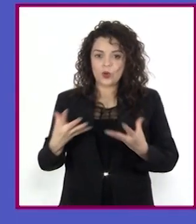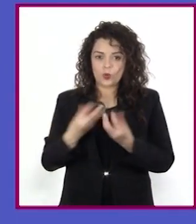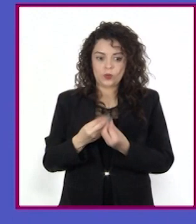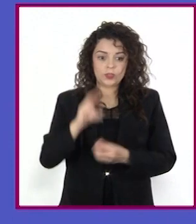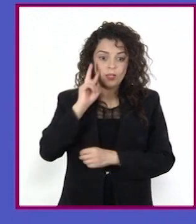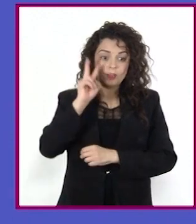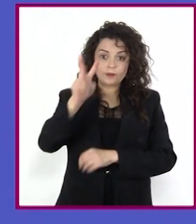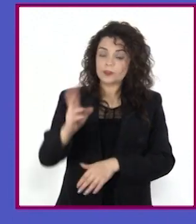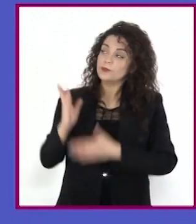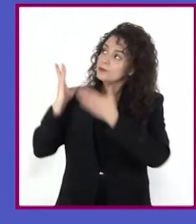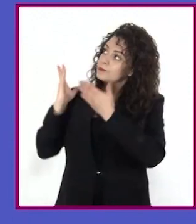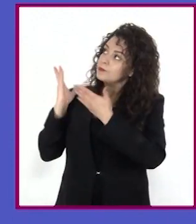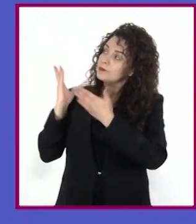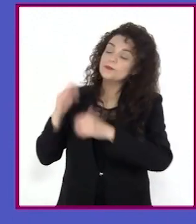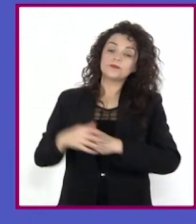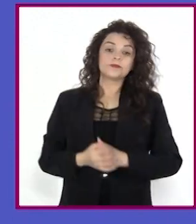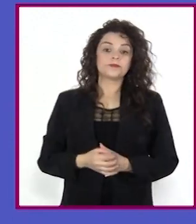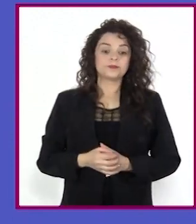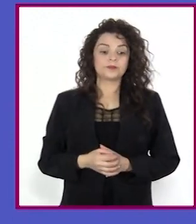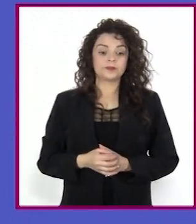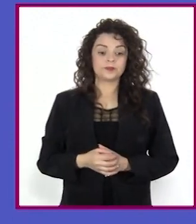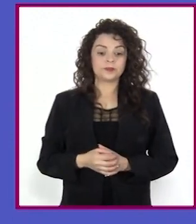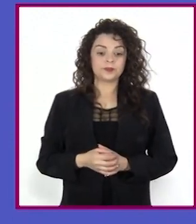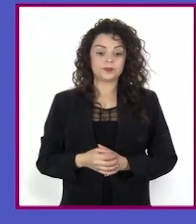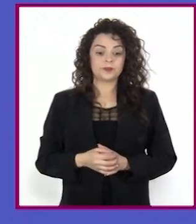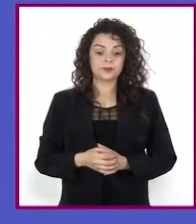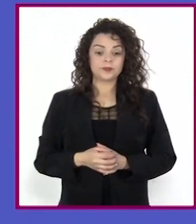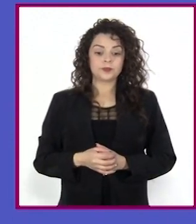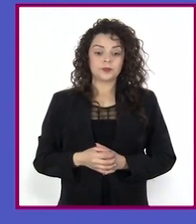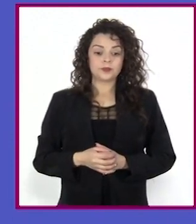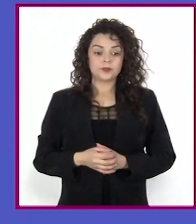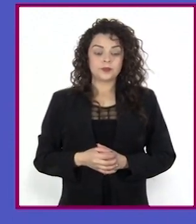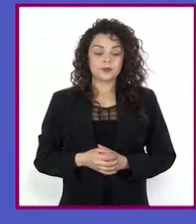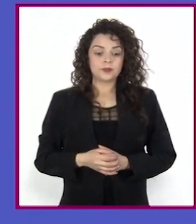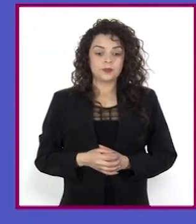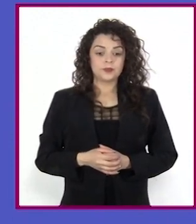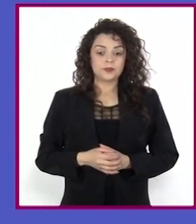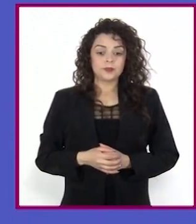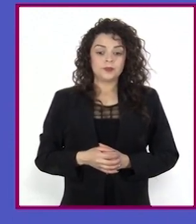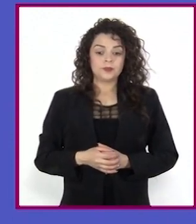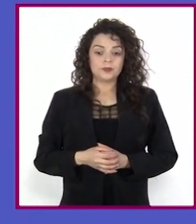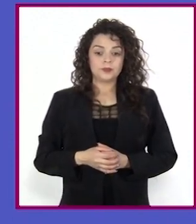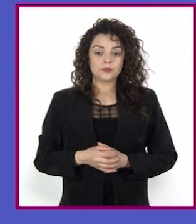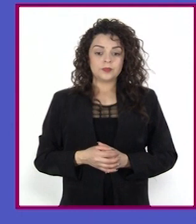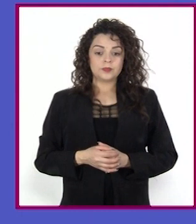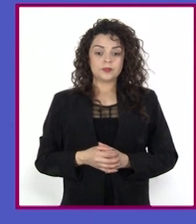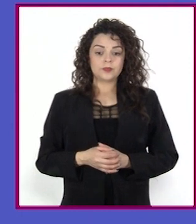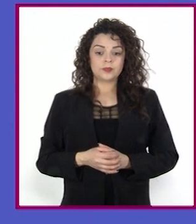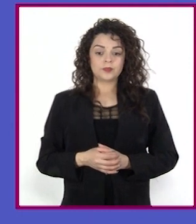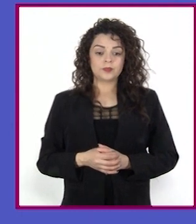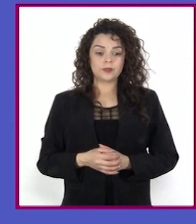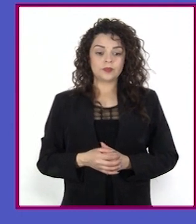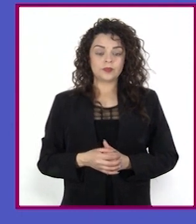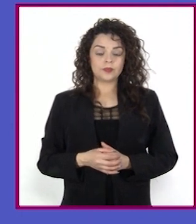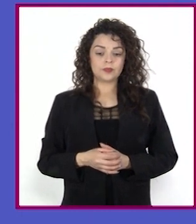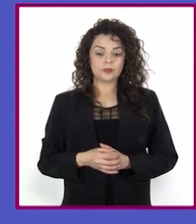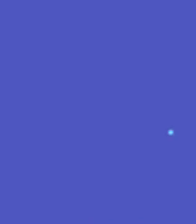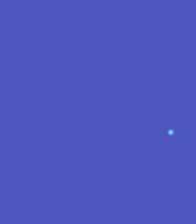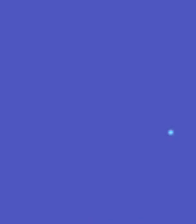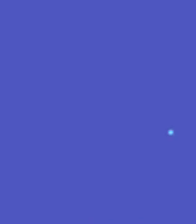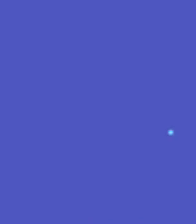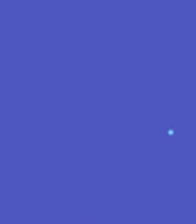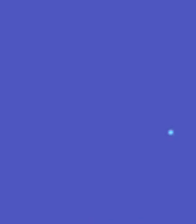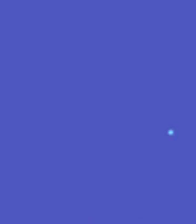tema, se debe procurar centrar el texto en él. 2. Es muy útil seleccionar la información y organizarla para facilitar